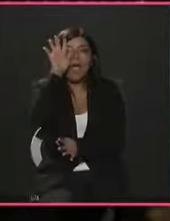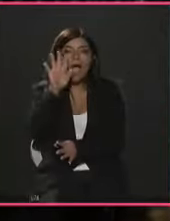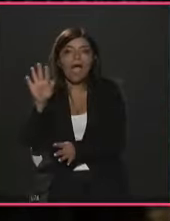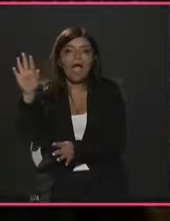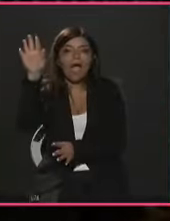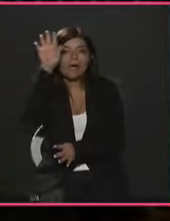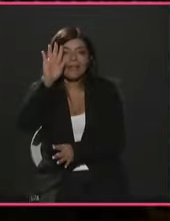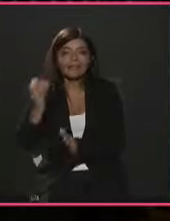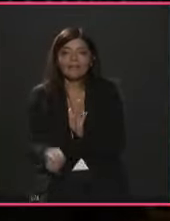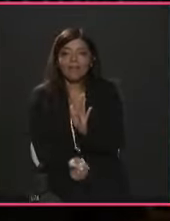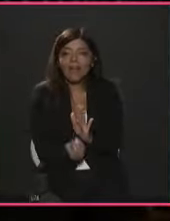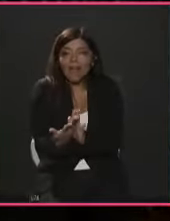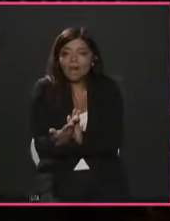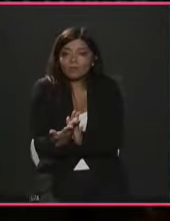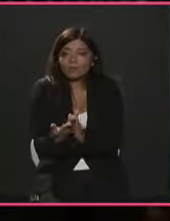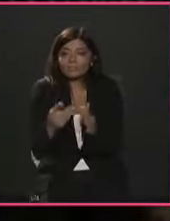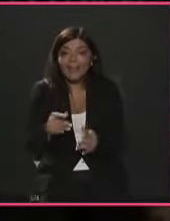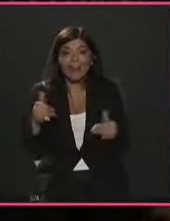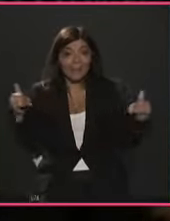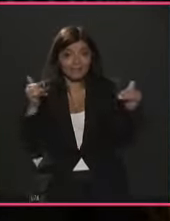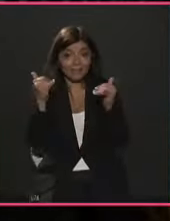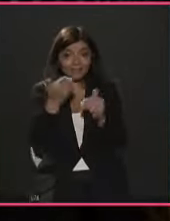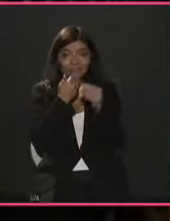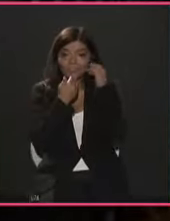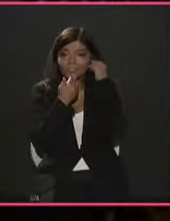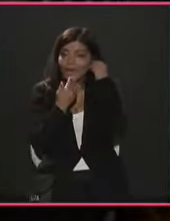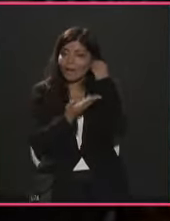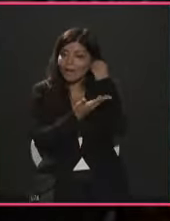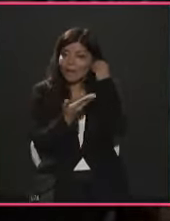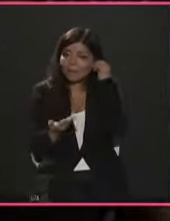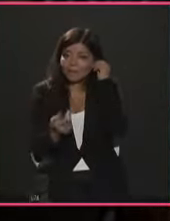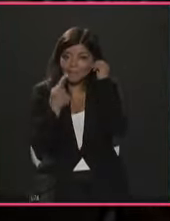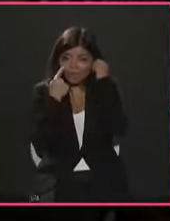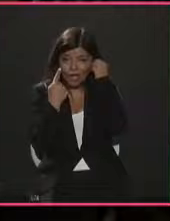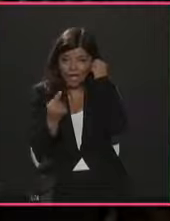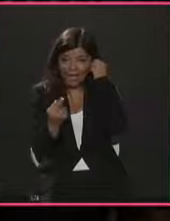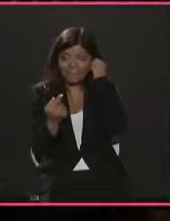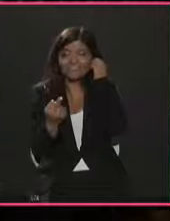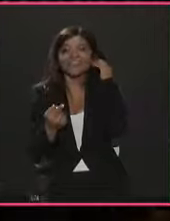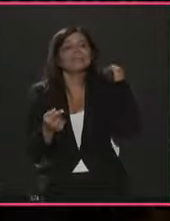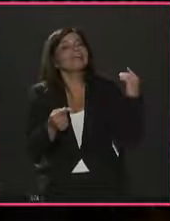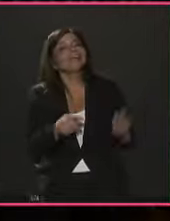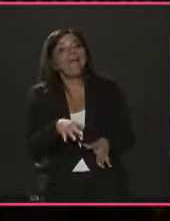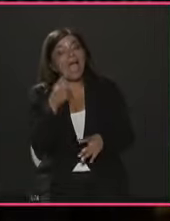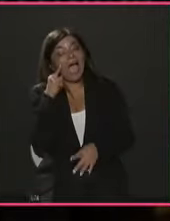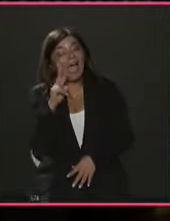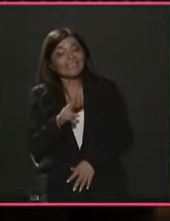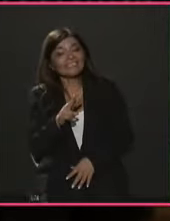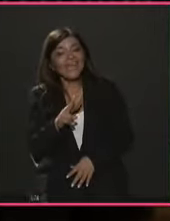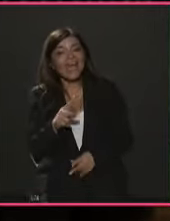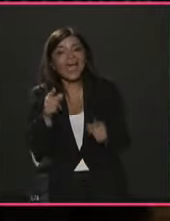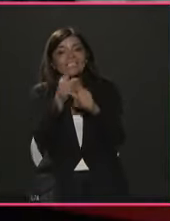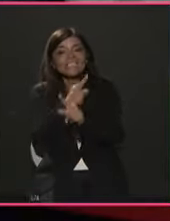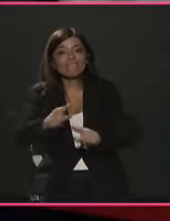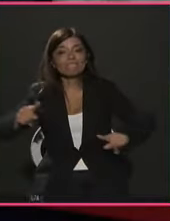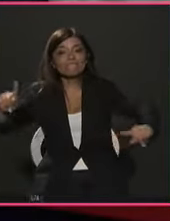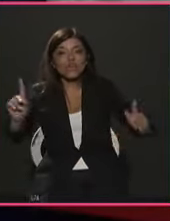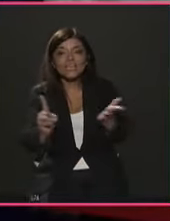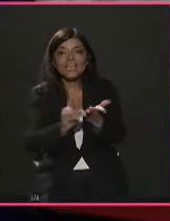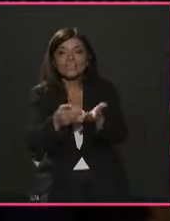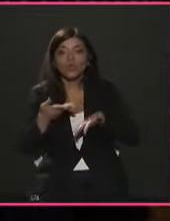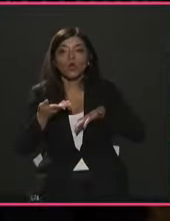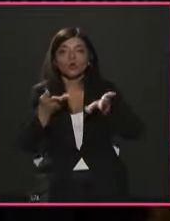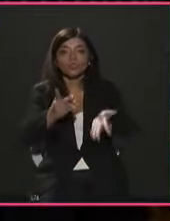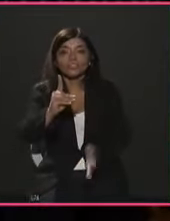innovación y también acá la entretención Así que la invito también a usted ministra a no perderse sinfonía digital con